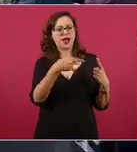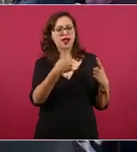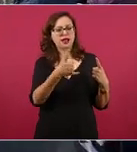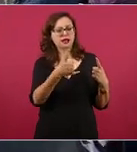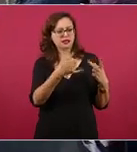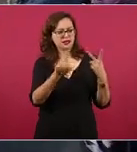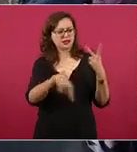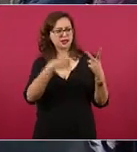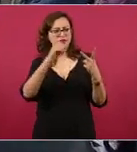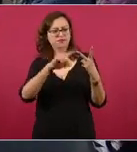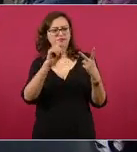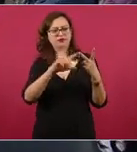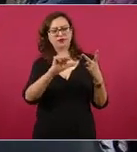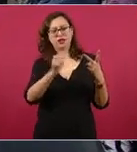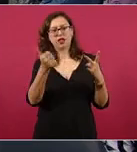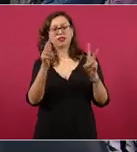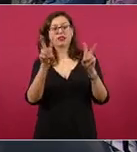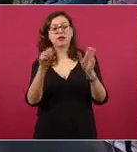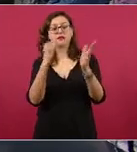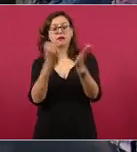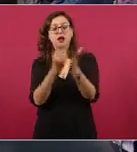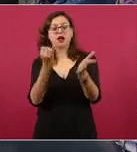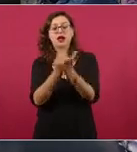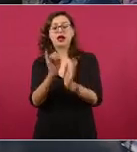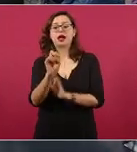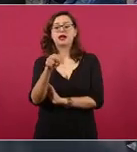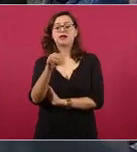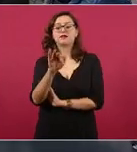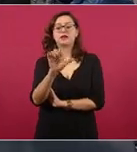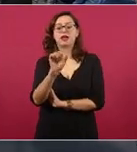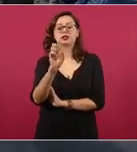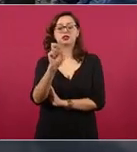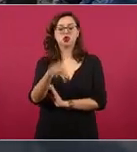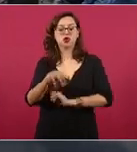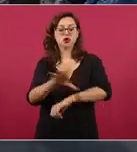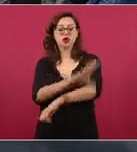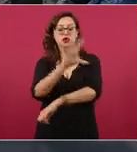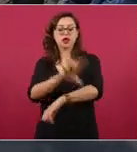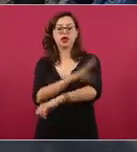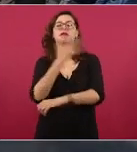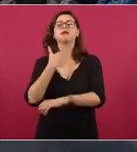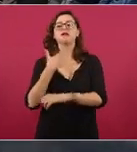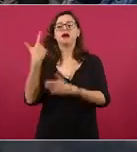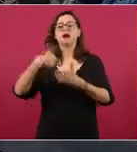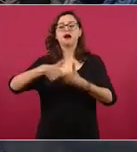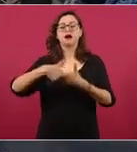inflación energética en el mundo.